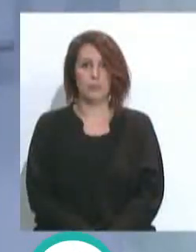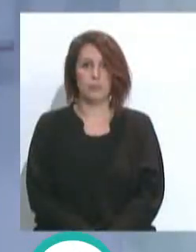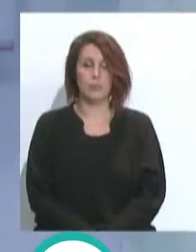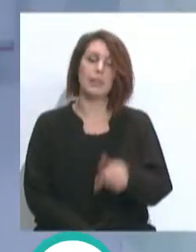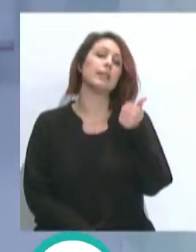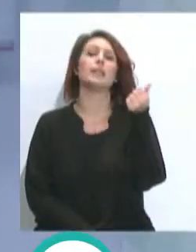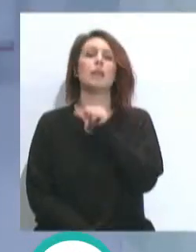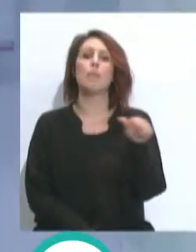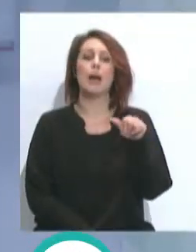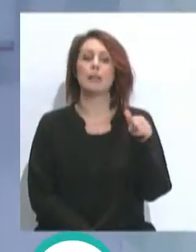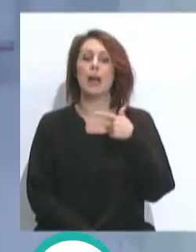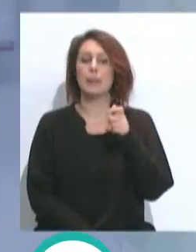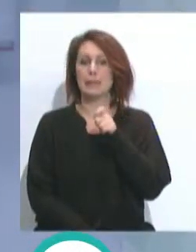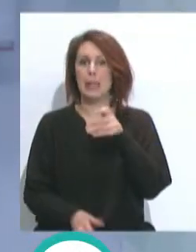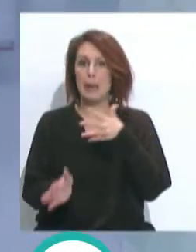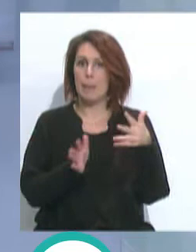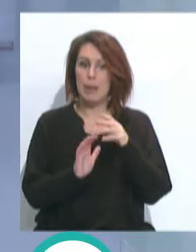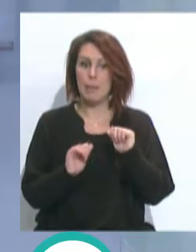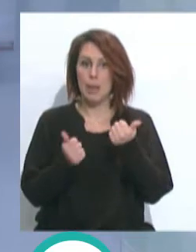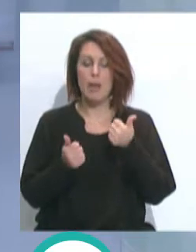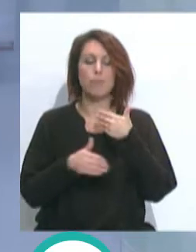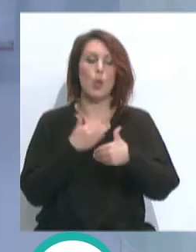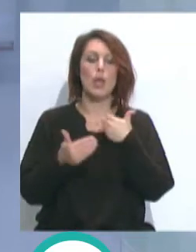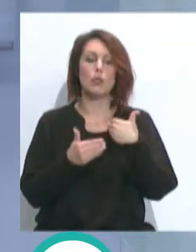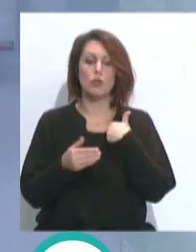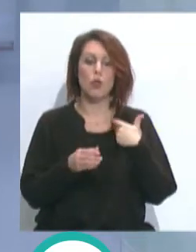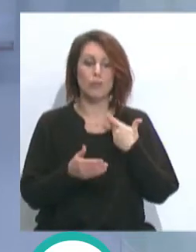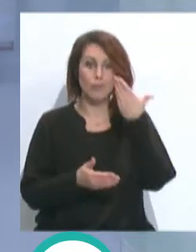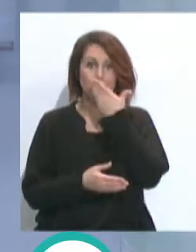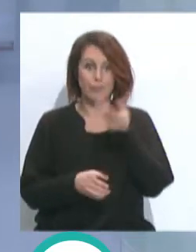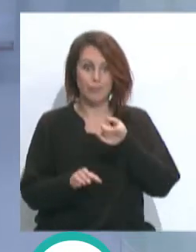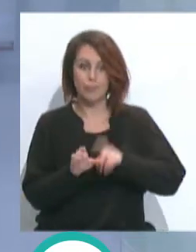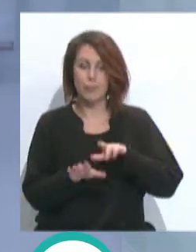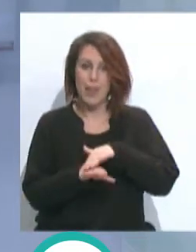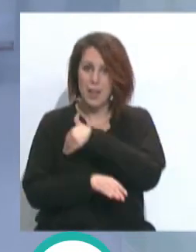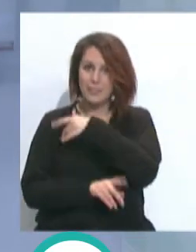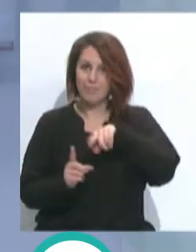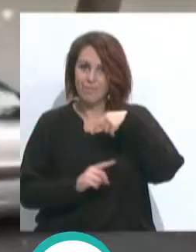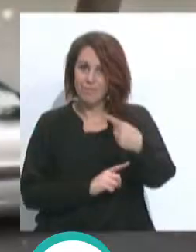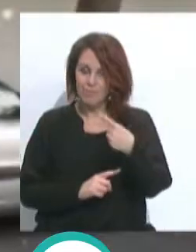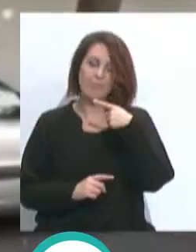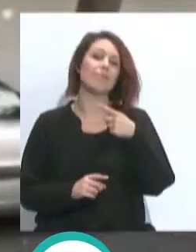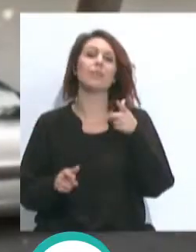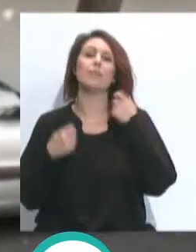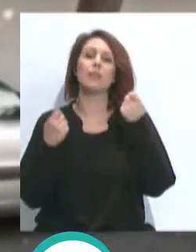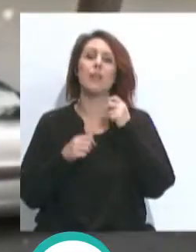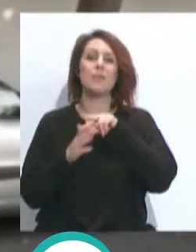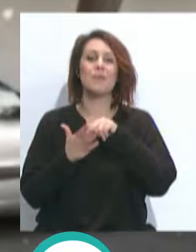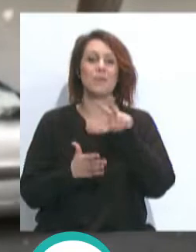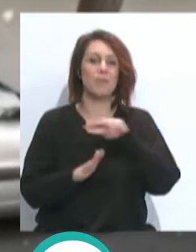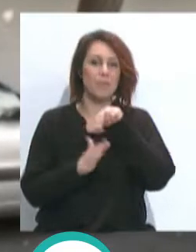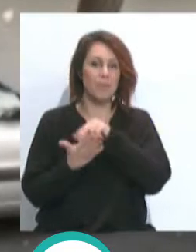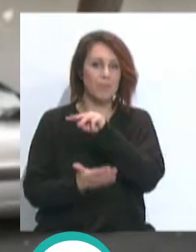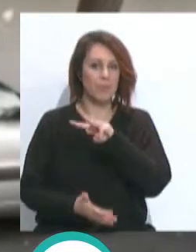Esta semana, con la entrada del mes de marzo, ha comenzado el proceso de escolarización para el próximo curso. Una campaña 2022-2023